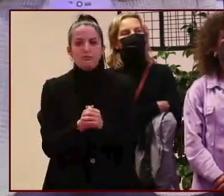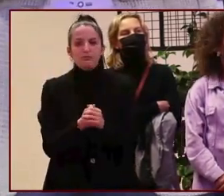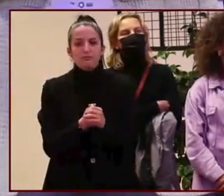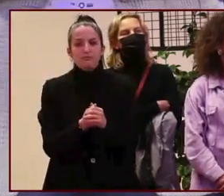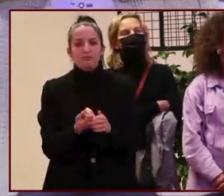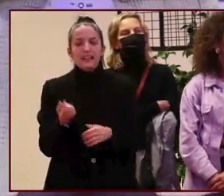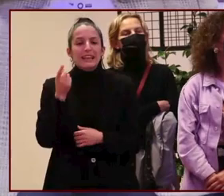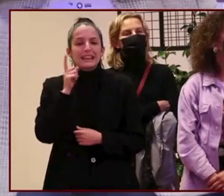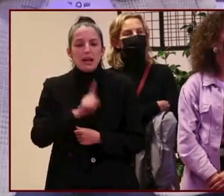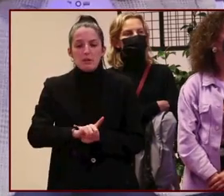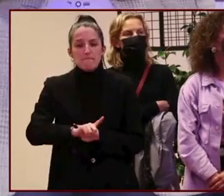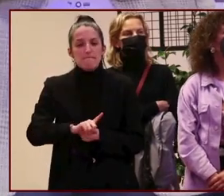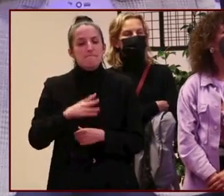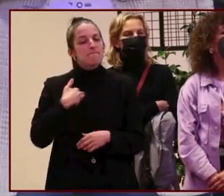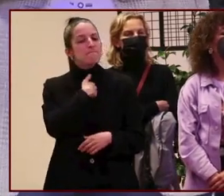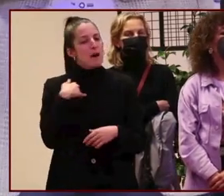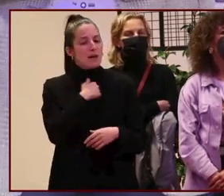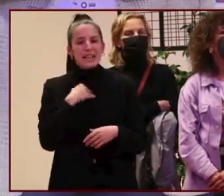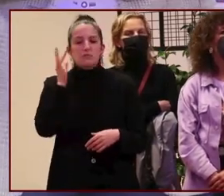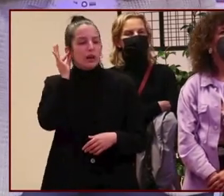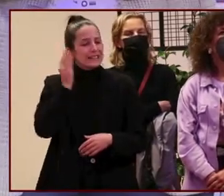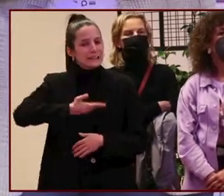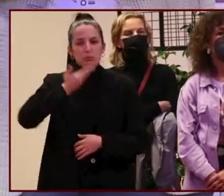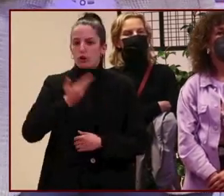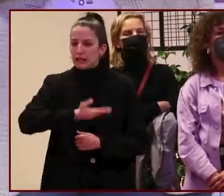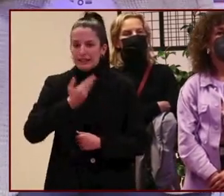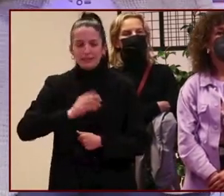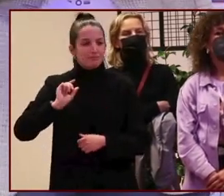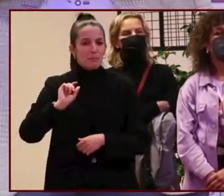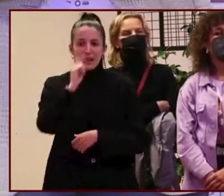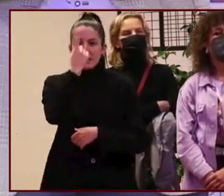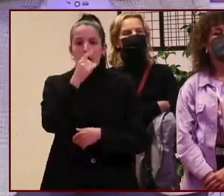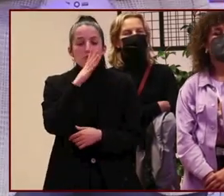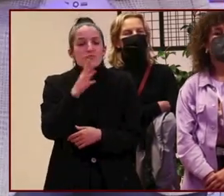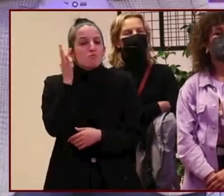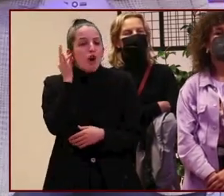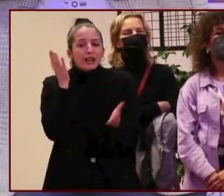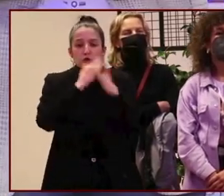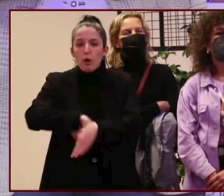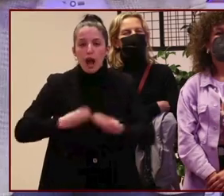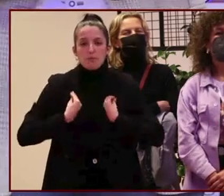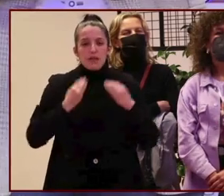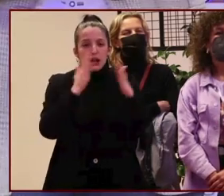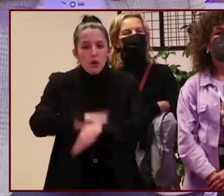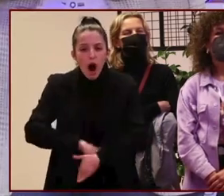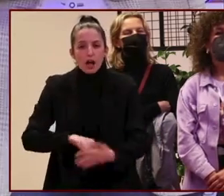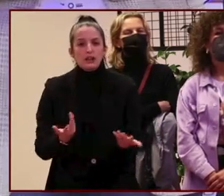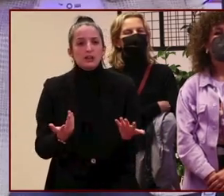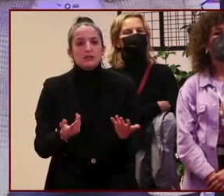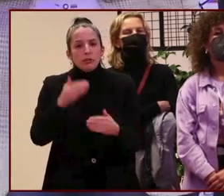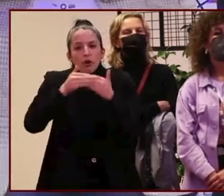imprescindible papel signos no hay vida no hay futuro no hay economía